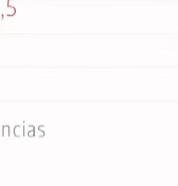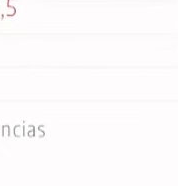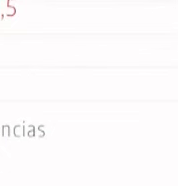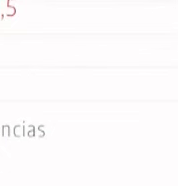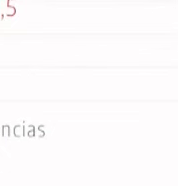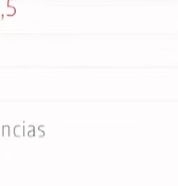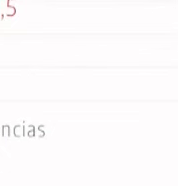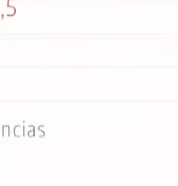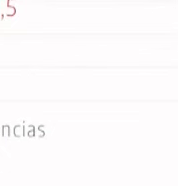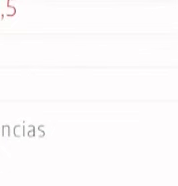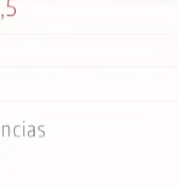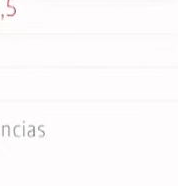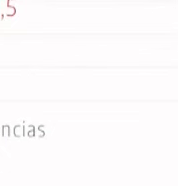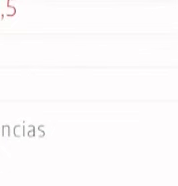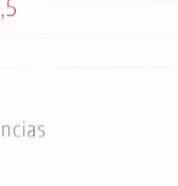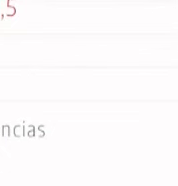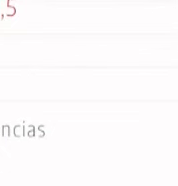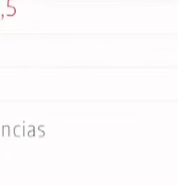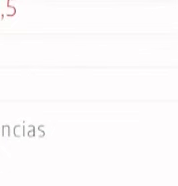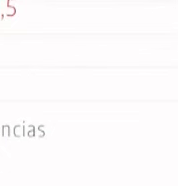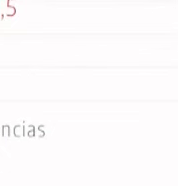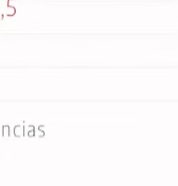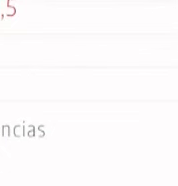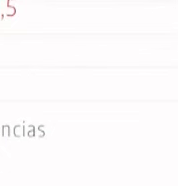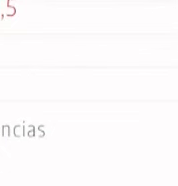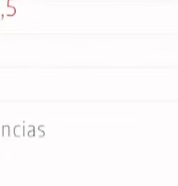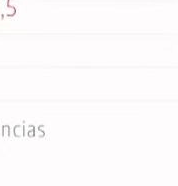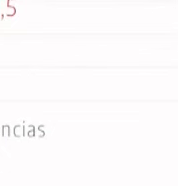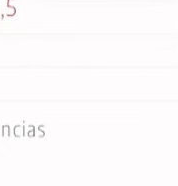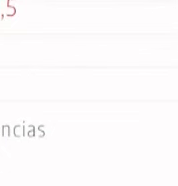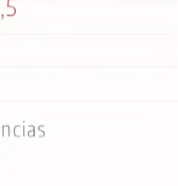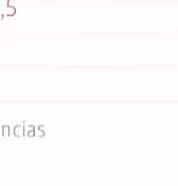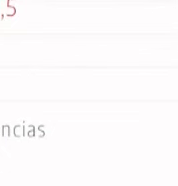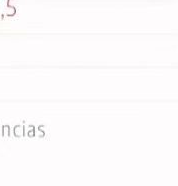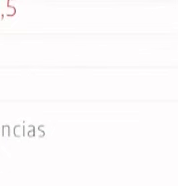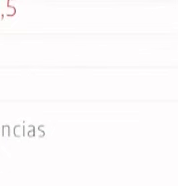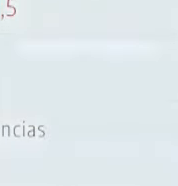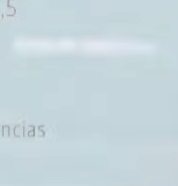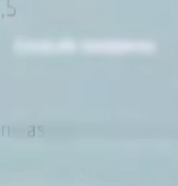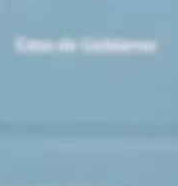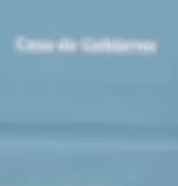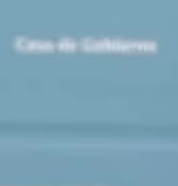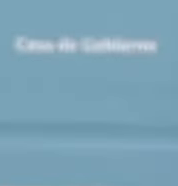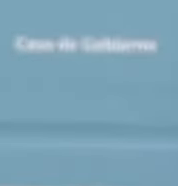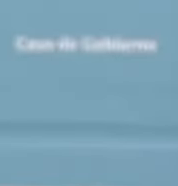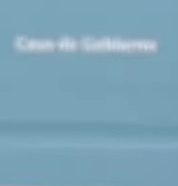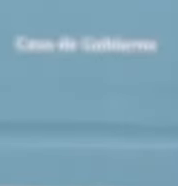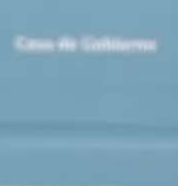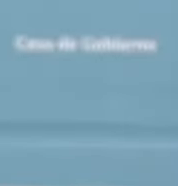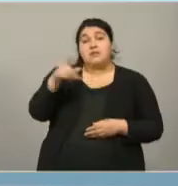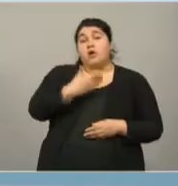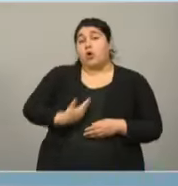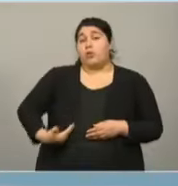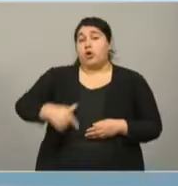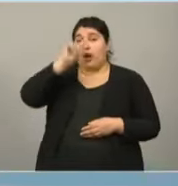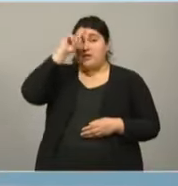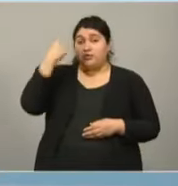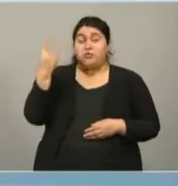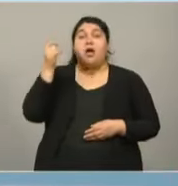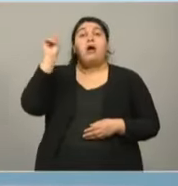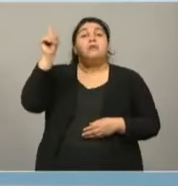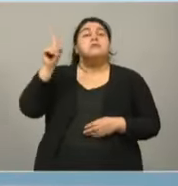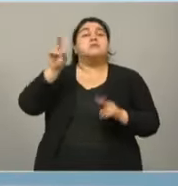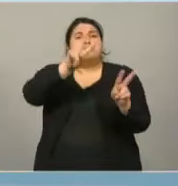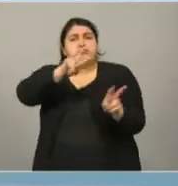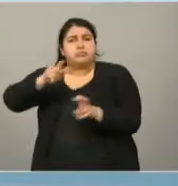del gobierno nacional en la recaudación fíjense que esto es interesante el gobierno nacional incrementa su